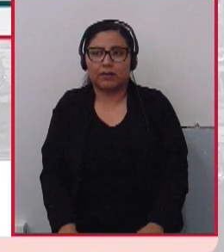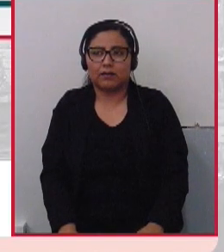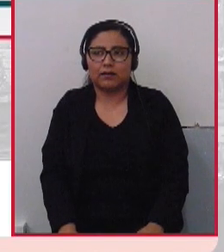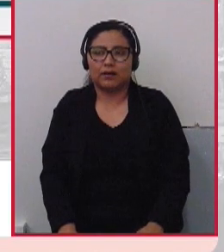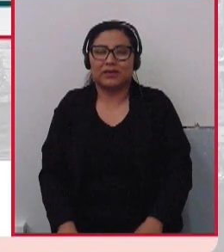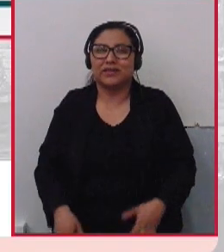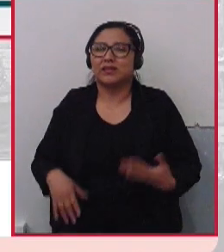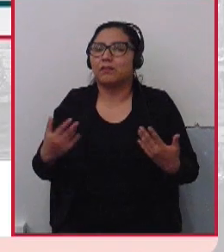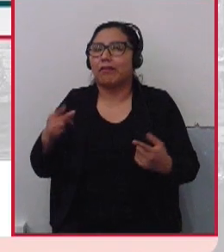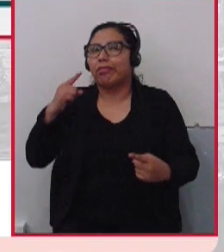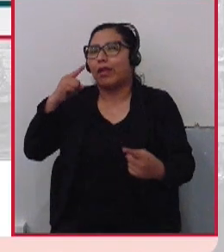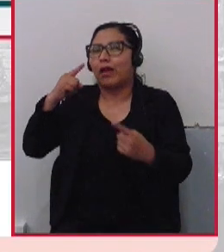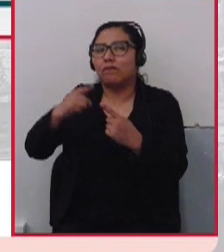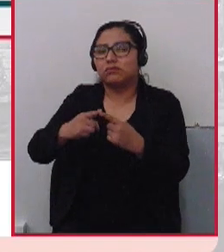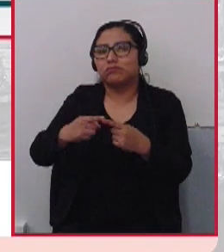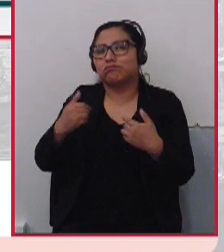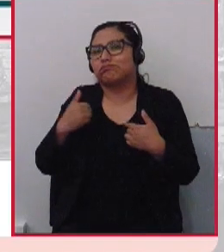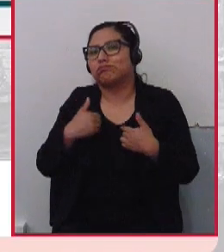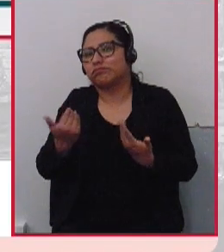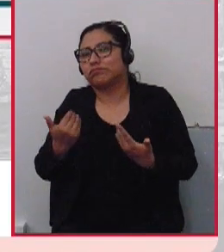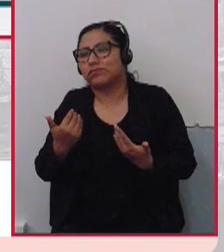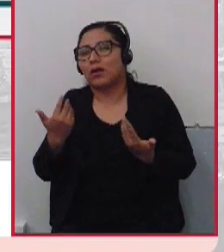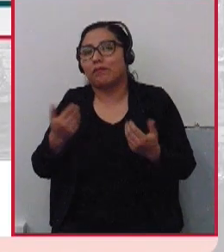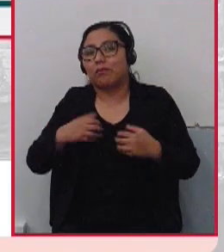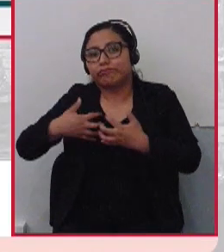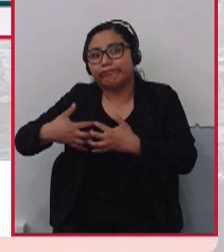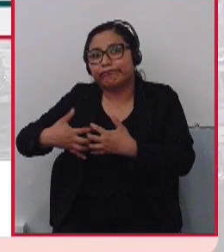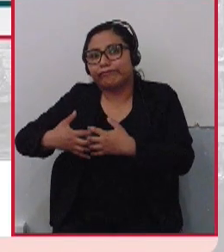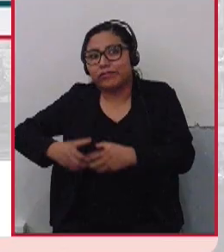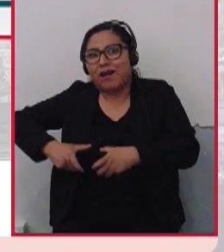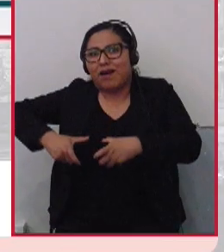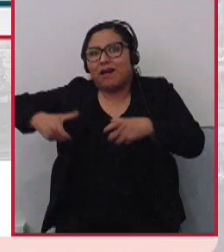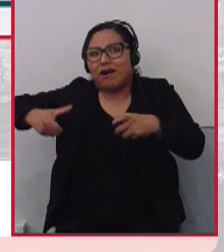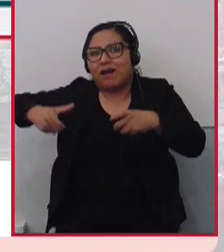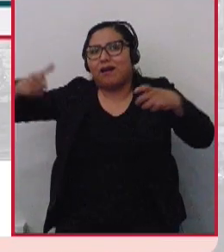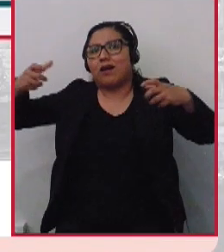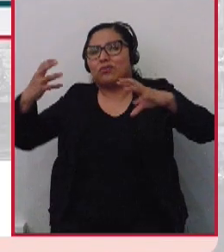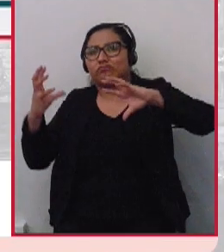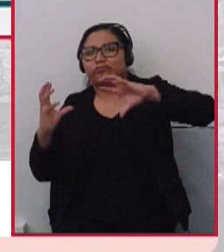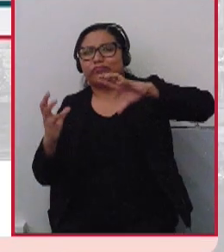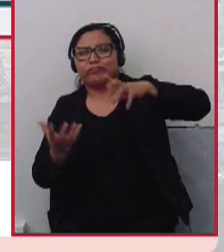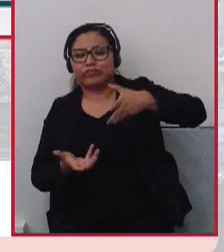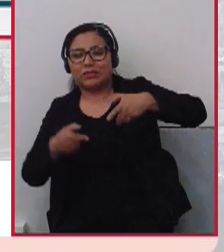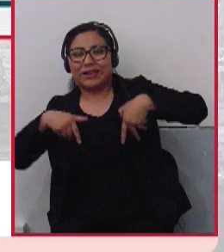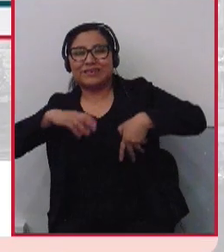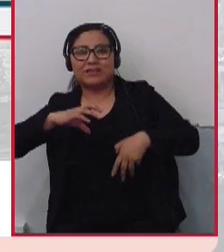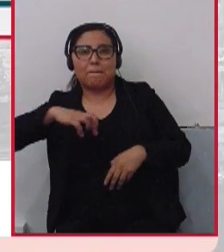qué desafíos también tuvimos al operar la planta más grande del mundo en CPF,